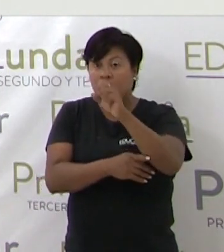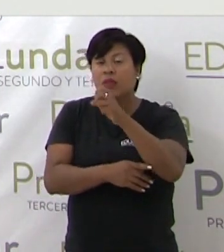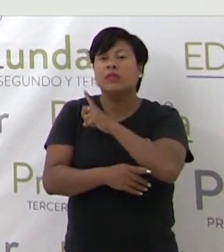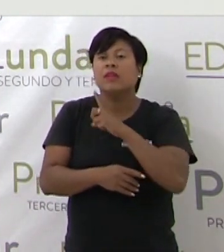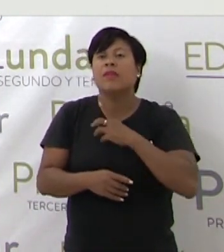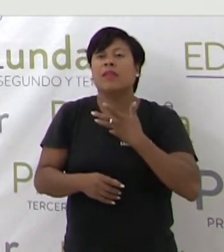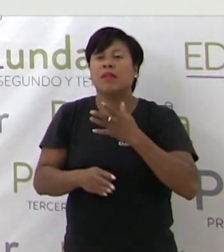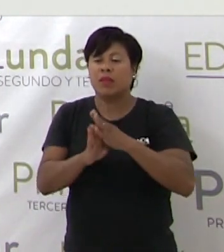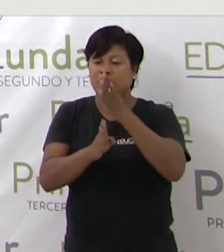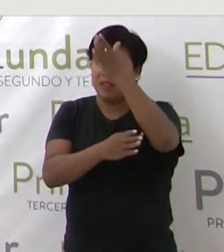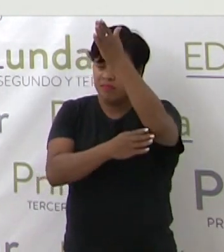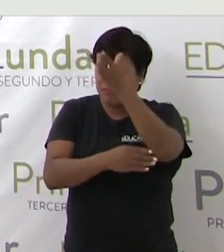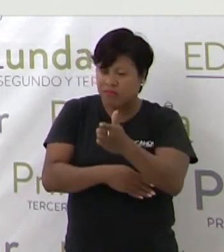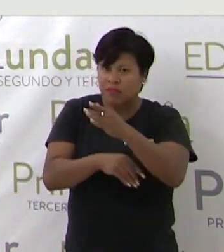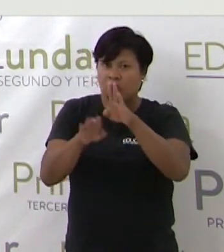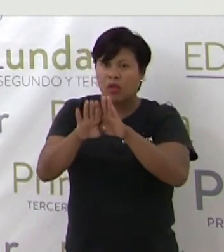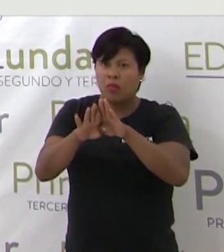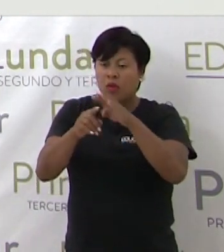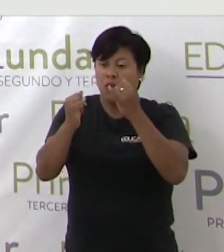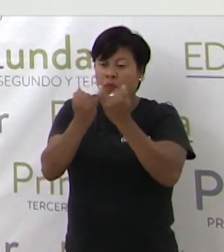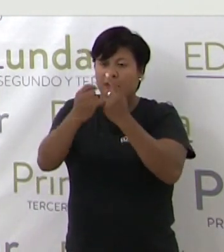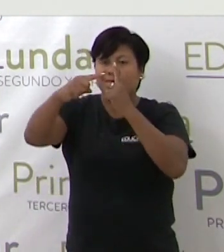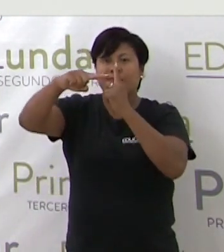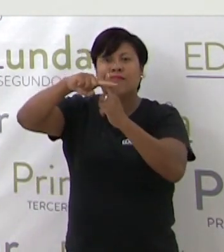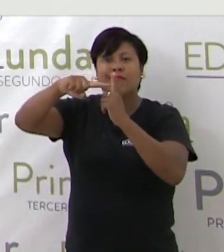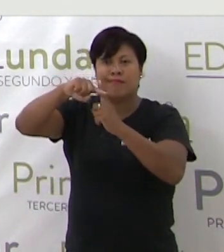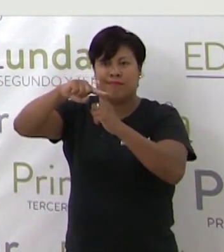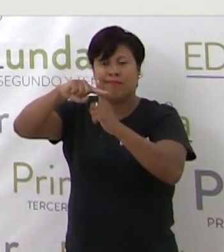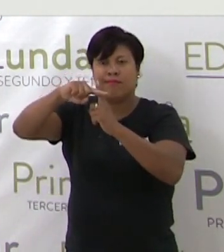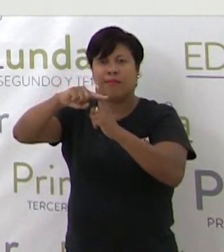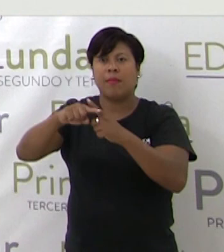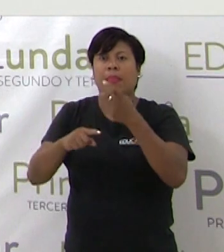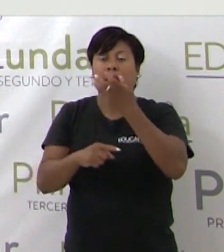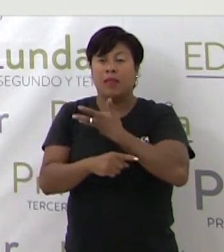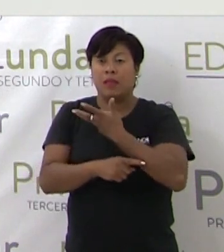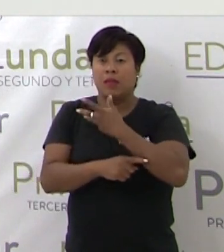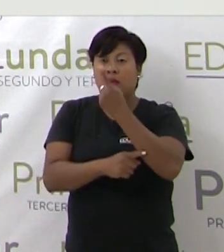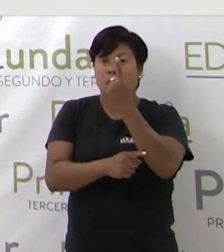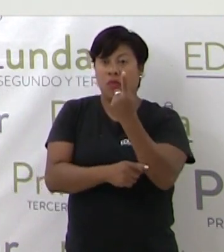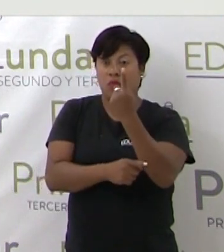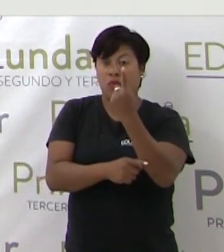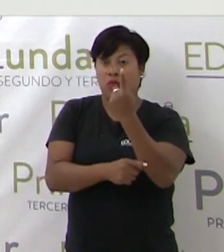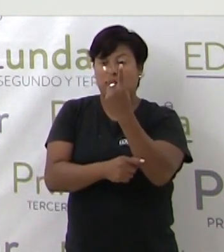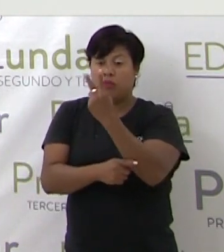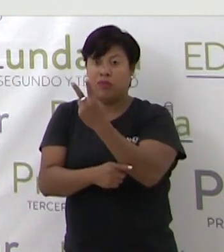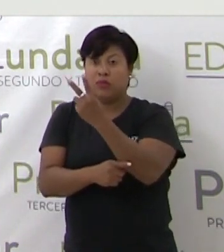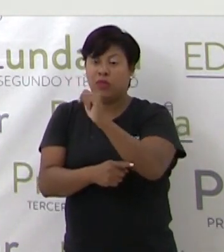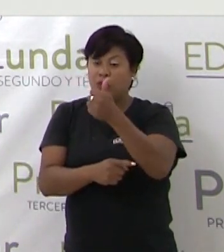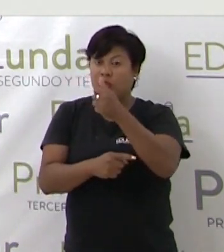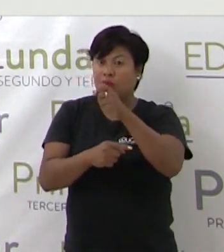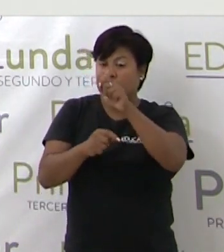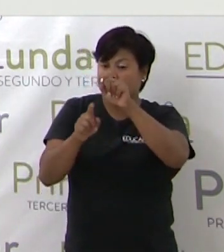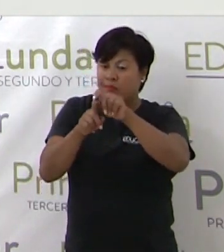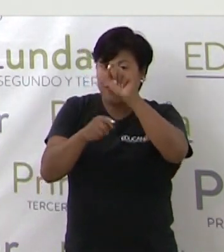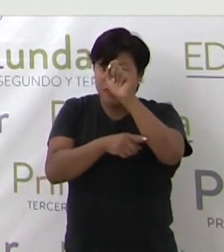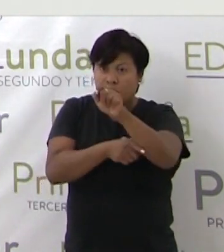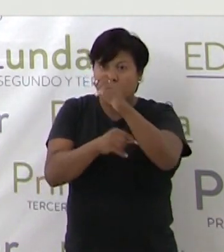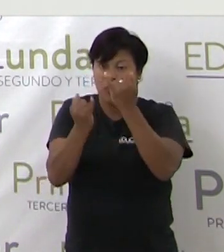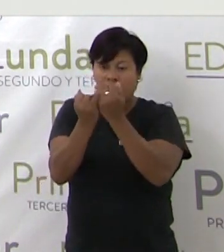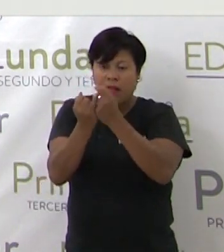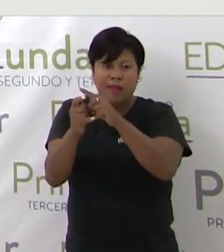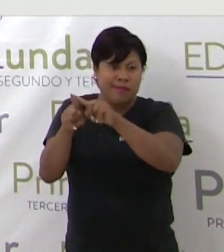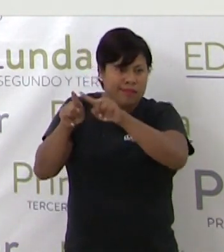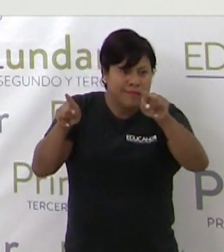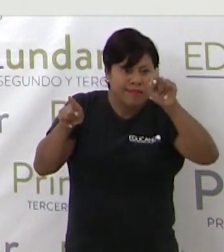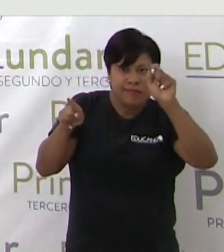en unas líneas perpendiculares, que aquí estaría uno de los primeros puntos. Otro punto sería en esta misma dirección,